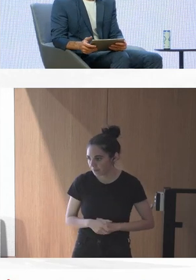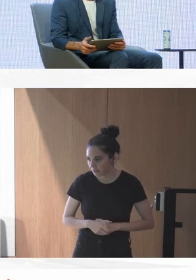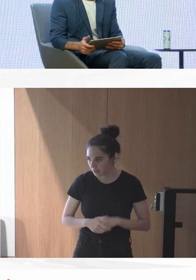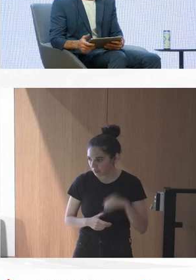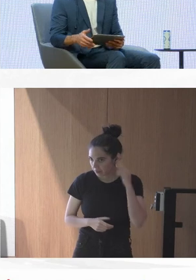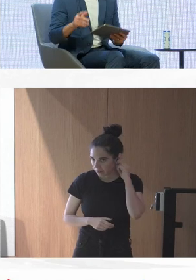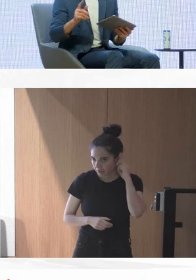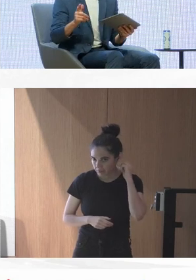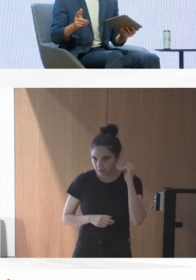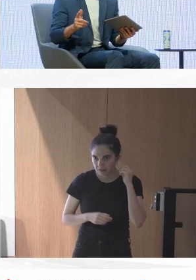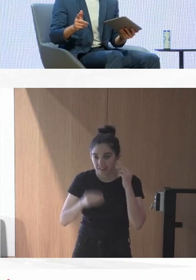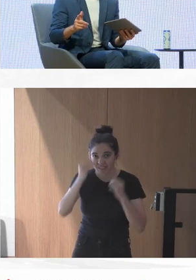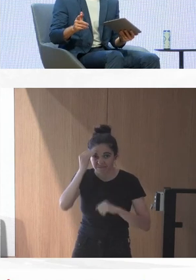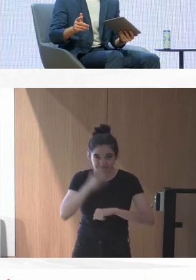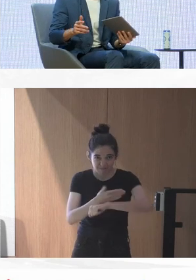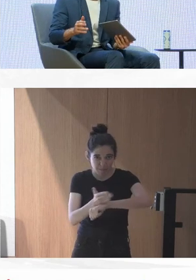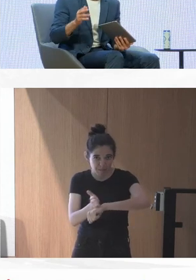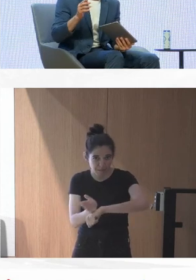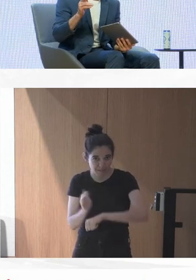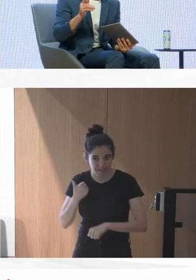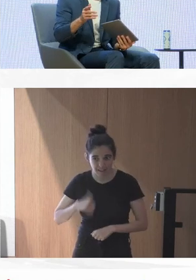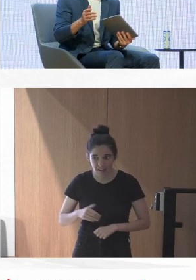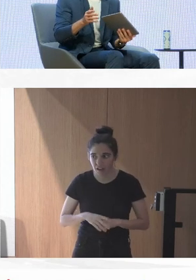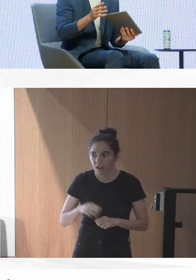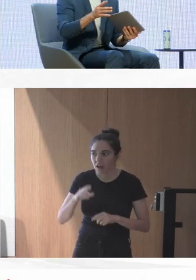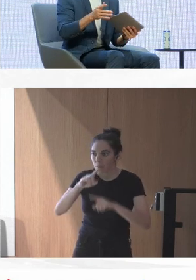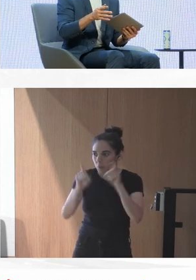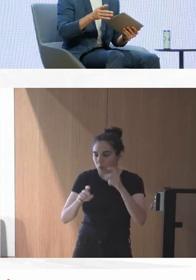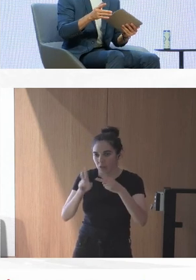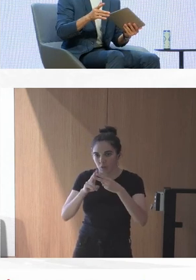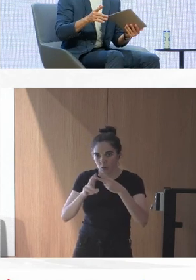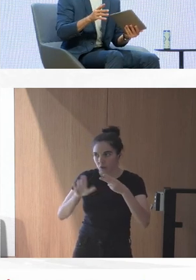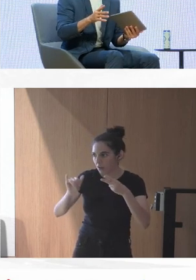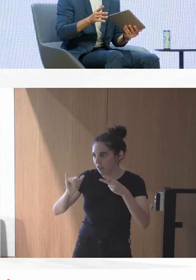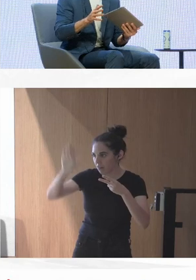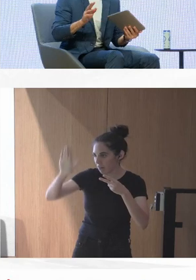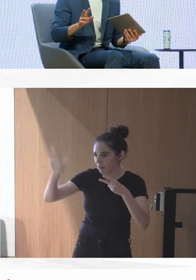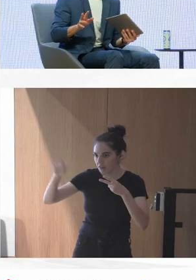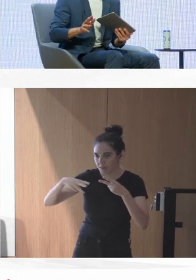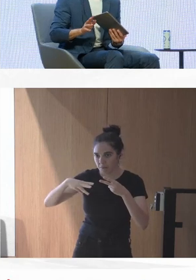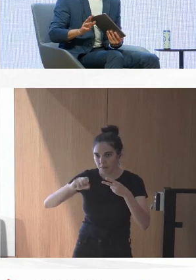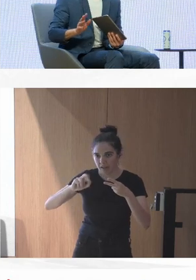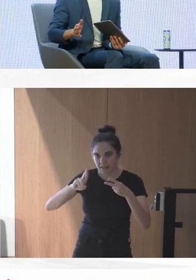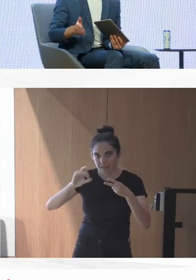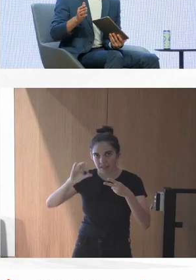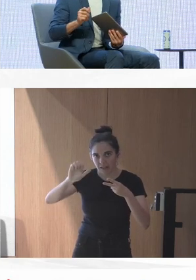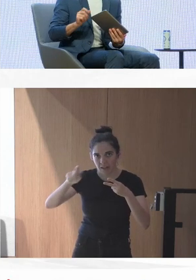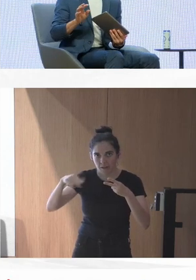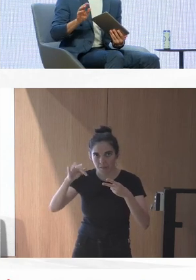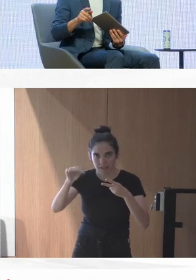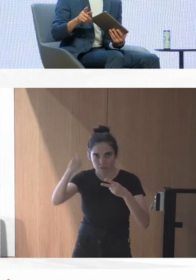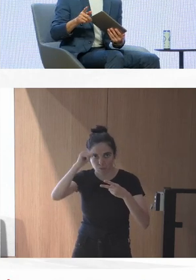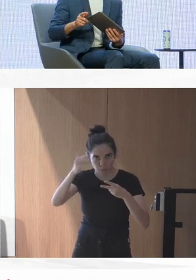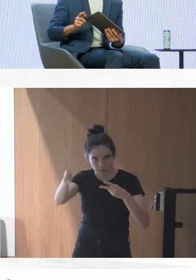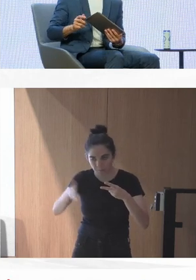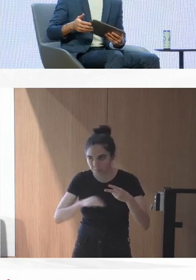hemos retrasado más de lo necesario. Tenemos dos preguntas, creo que era Marce y el caballero aquí.